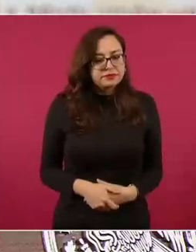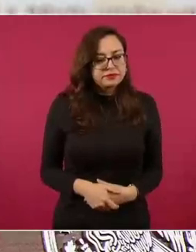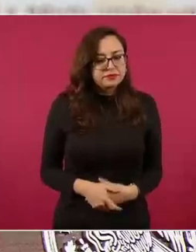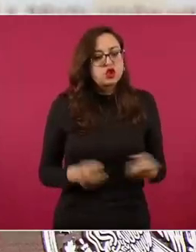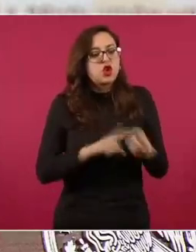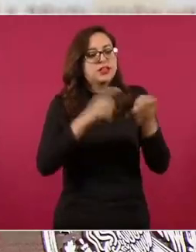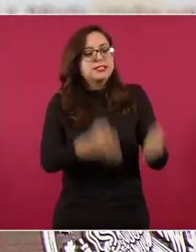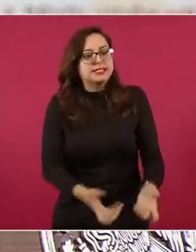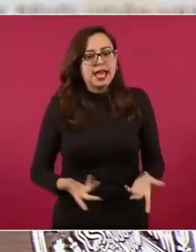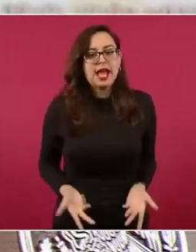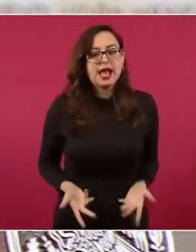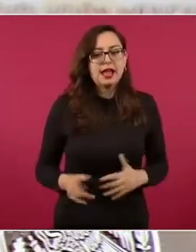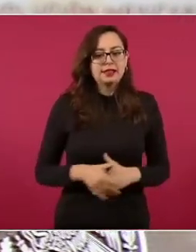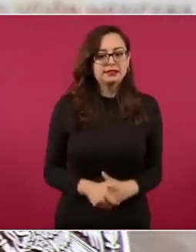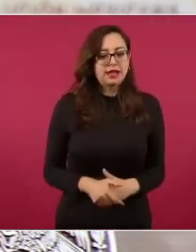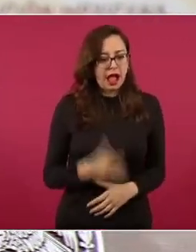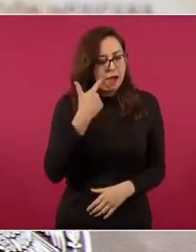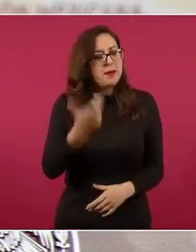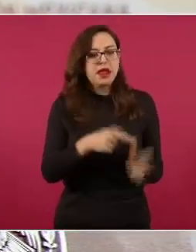Que los voce